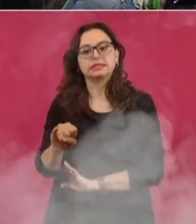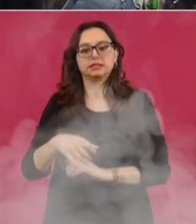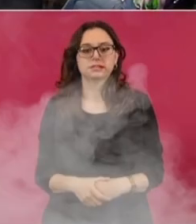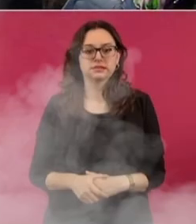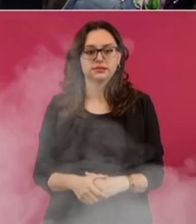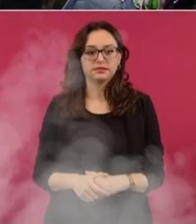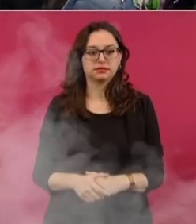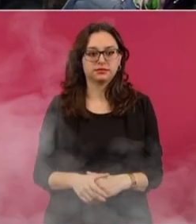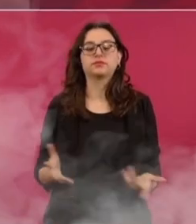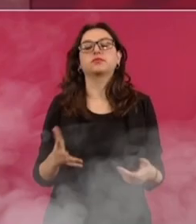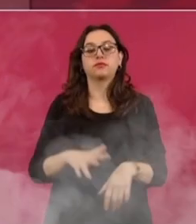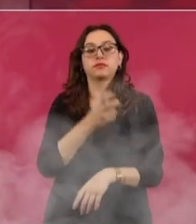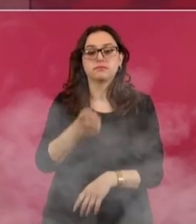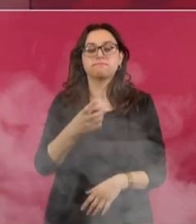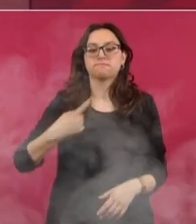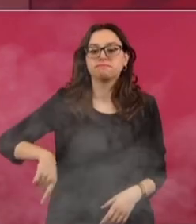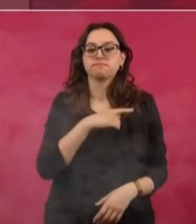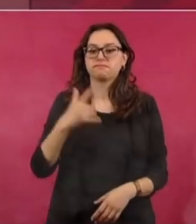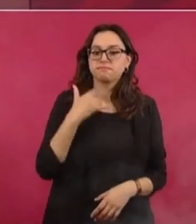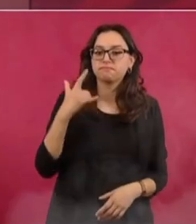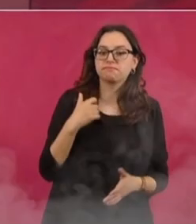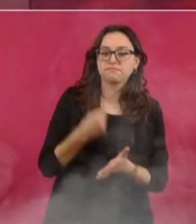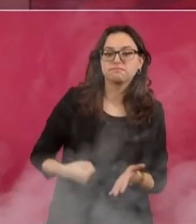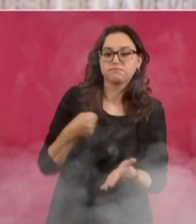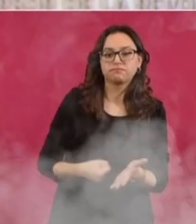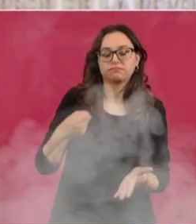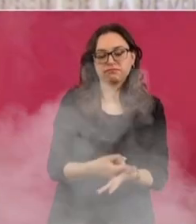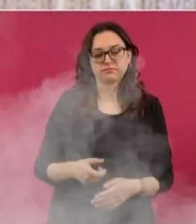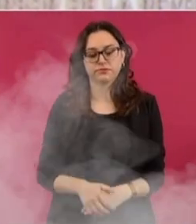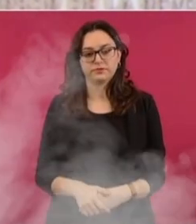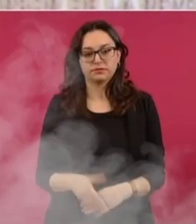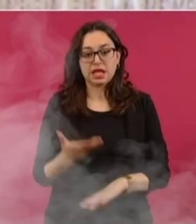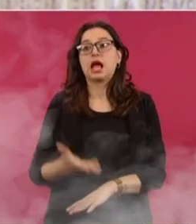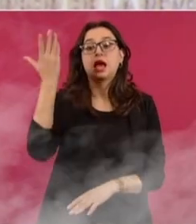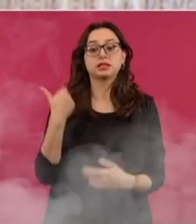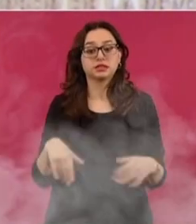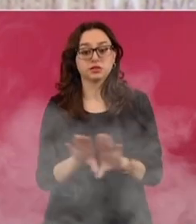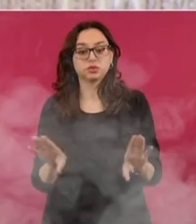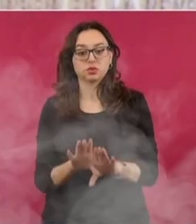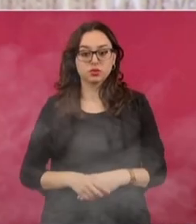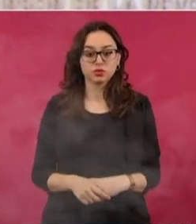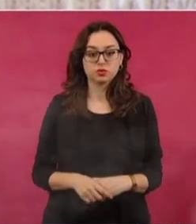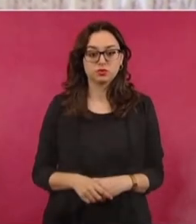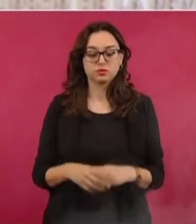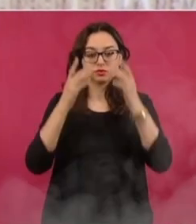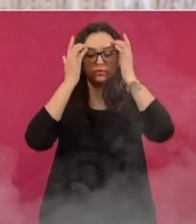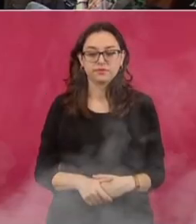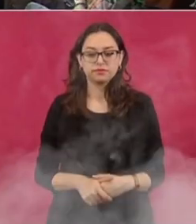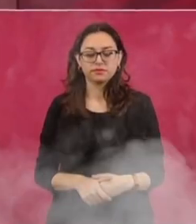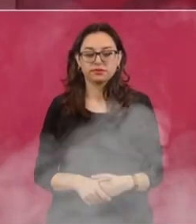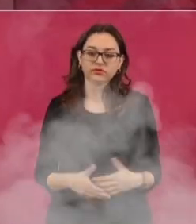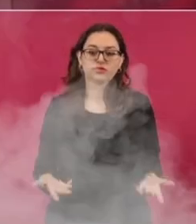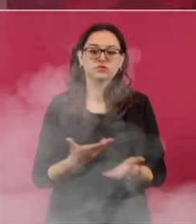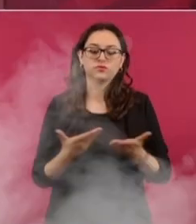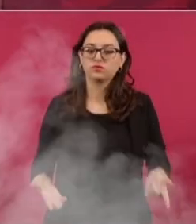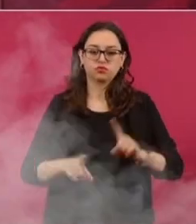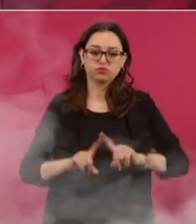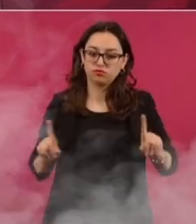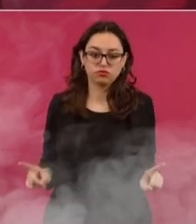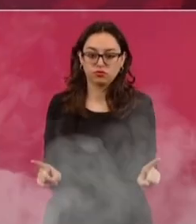por eso es por lo que luchamos qué es lo que había por eso